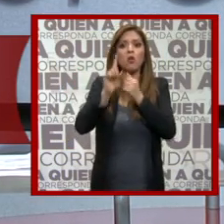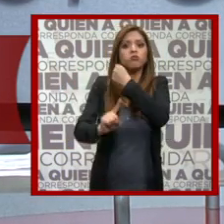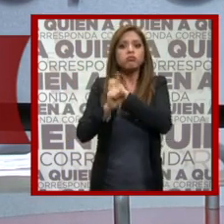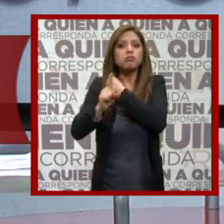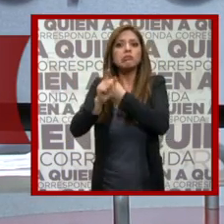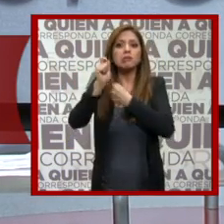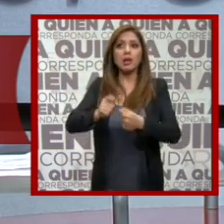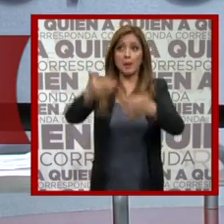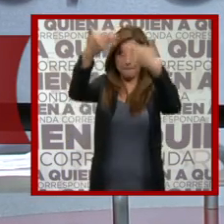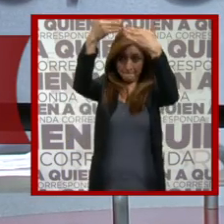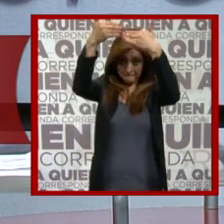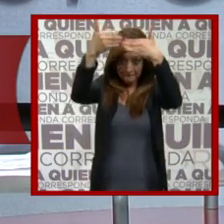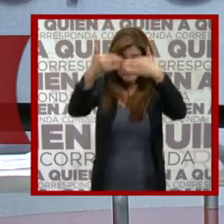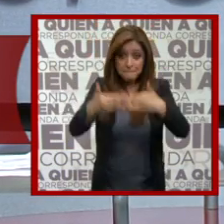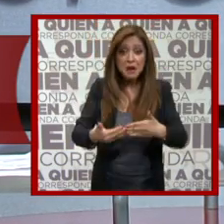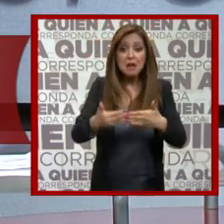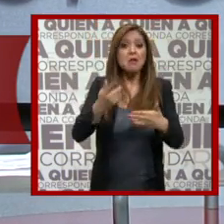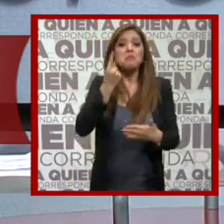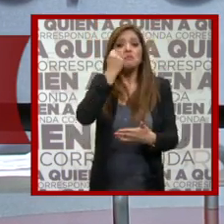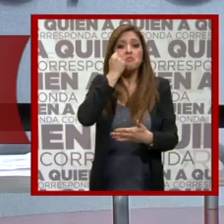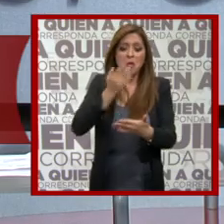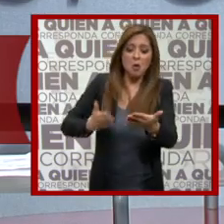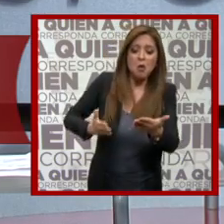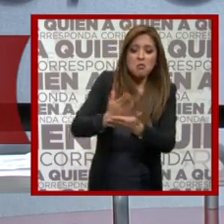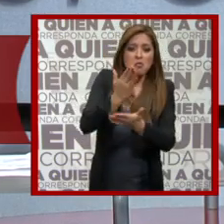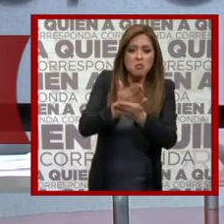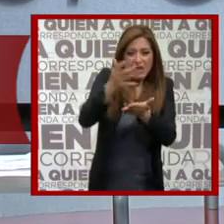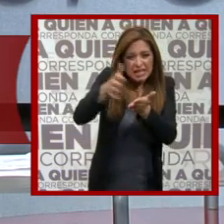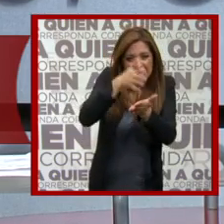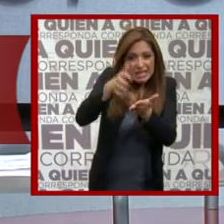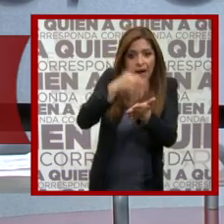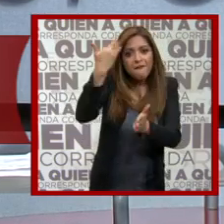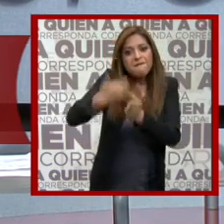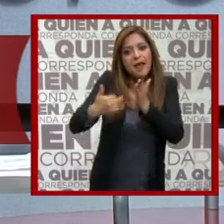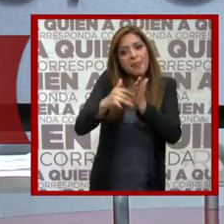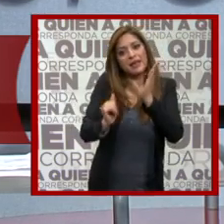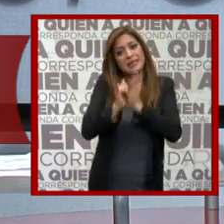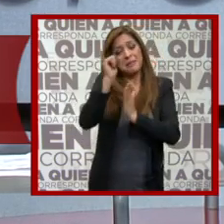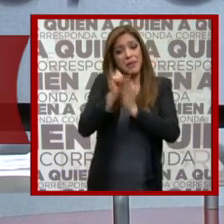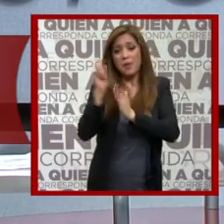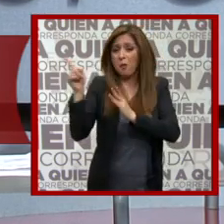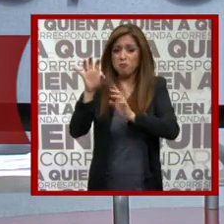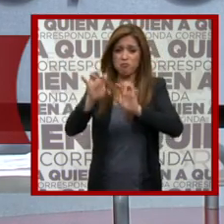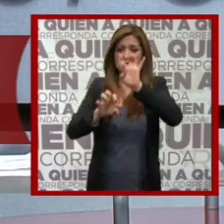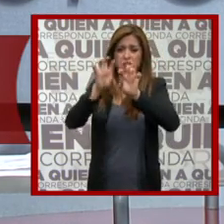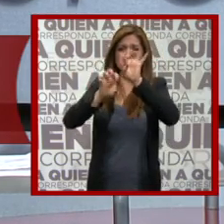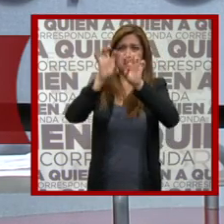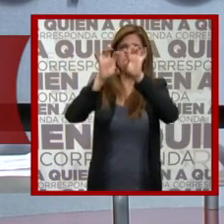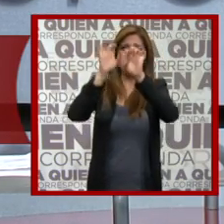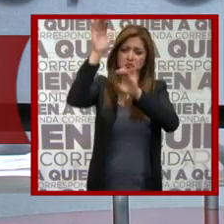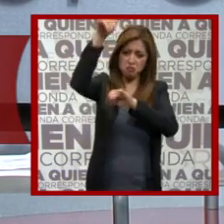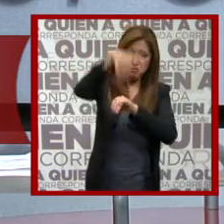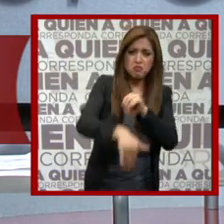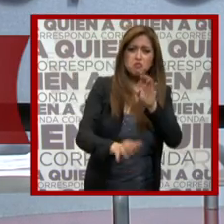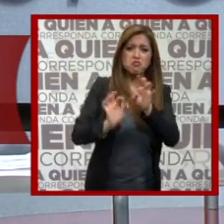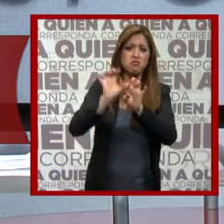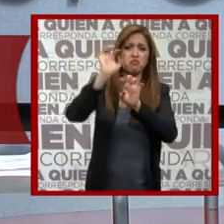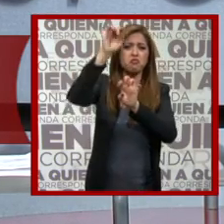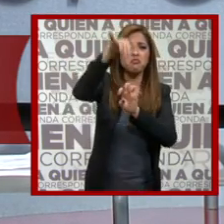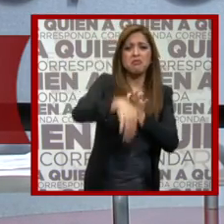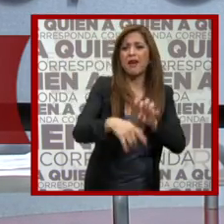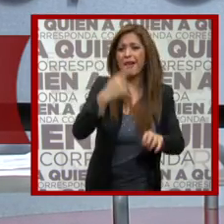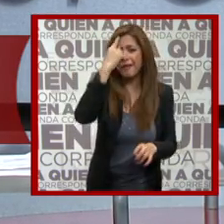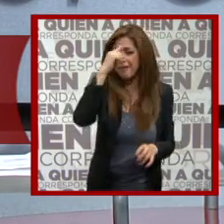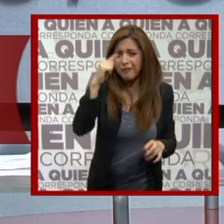no son límite para las ratas, y menos si están peladas, o sea, no tienen cemento, las escalan con una facilidad tremenda. Si fueras